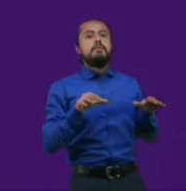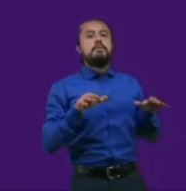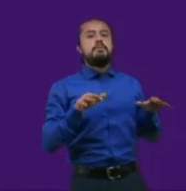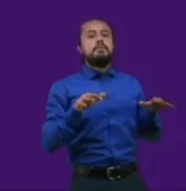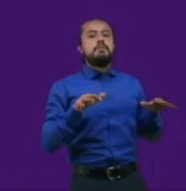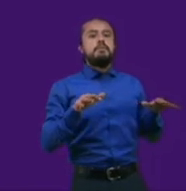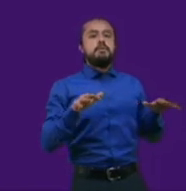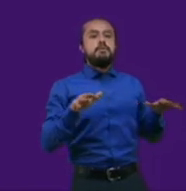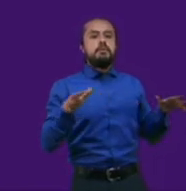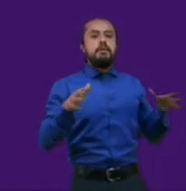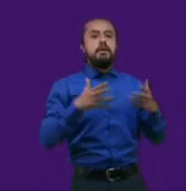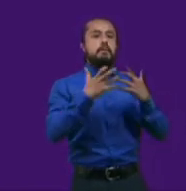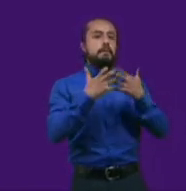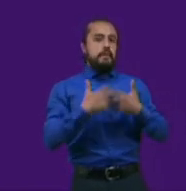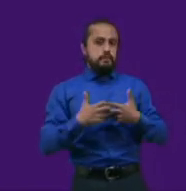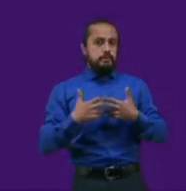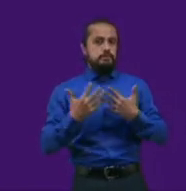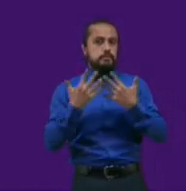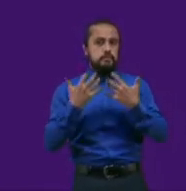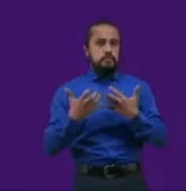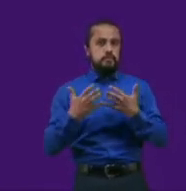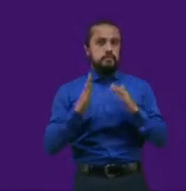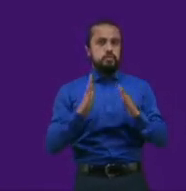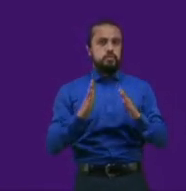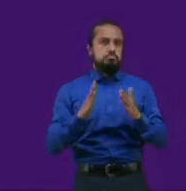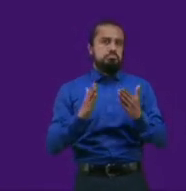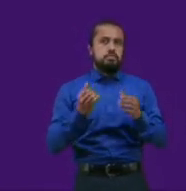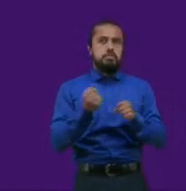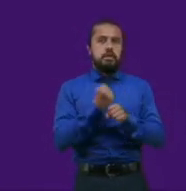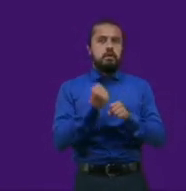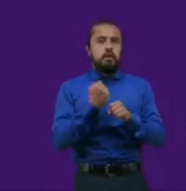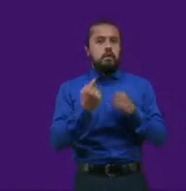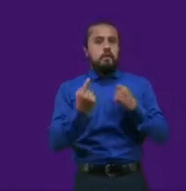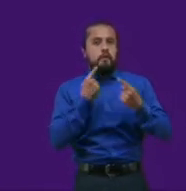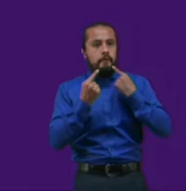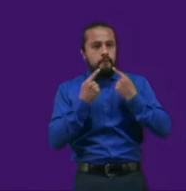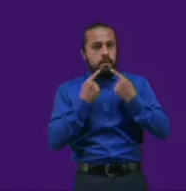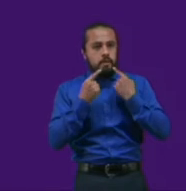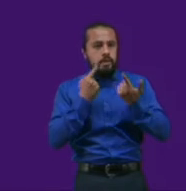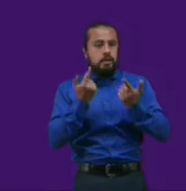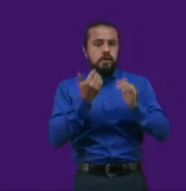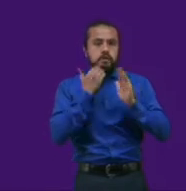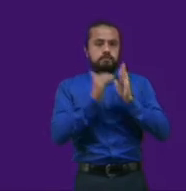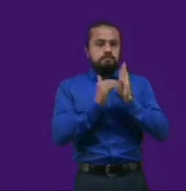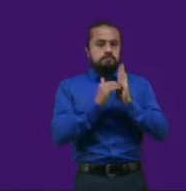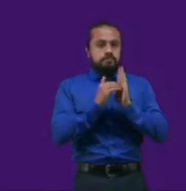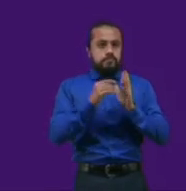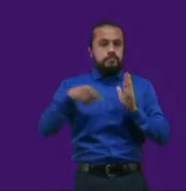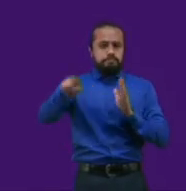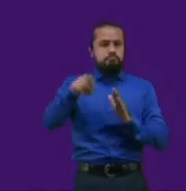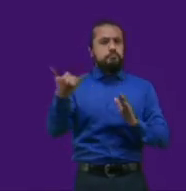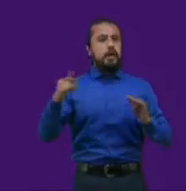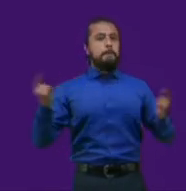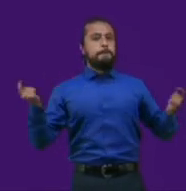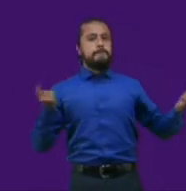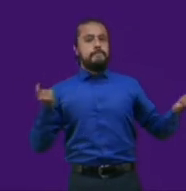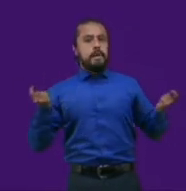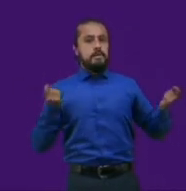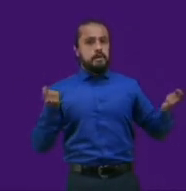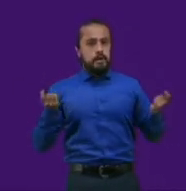tener una compañía, no sé, en donde ellos de pronto siempre la van a manejar y en donde,